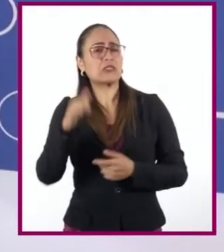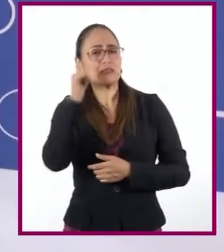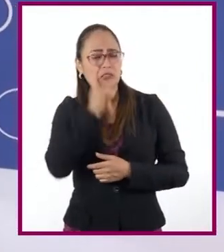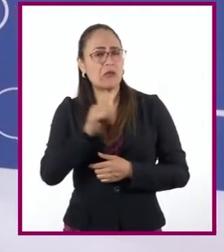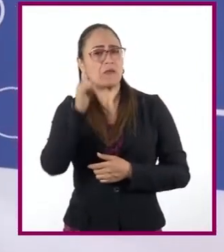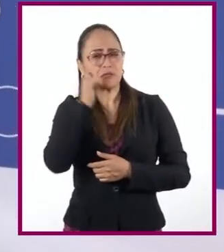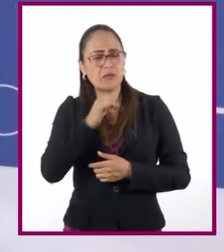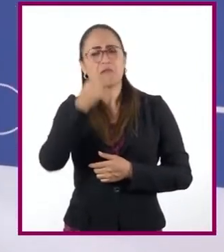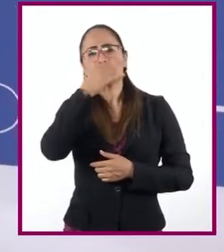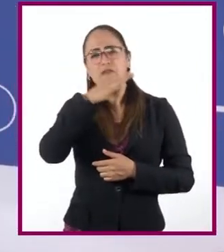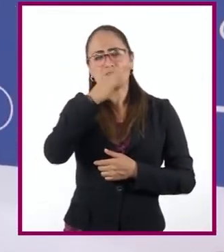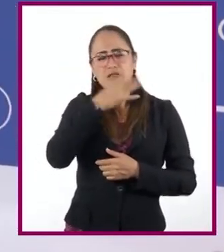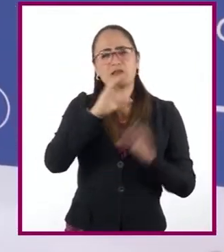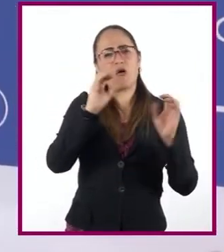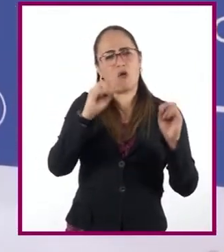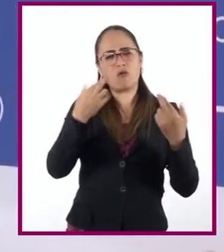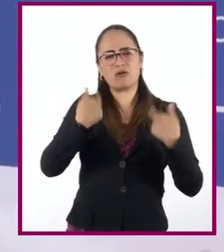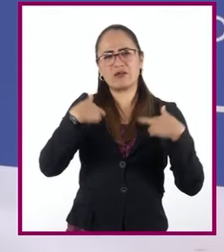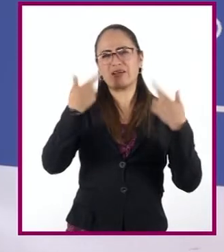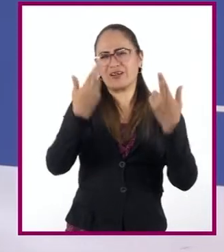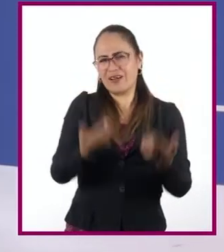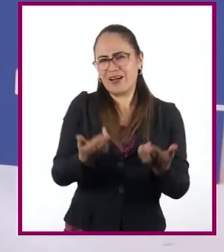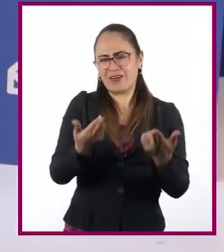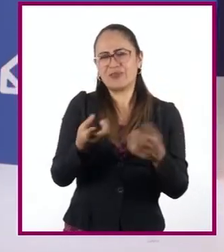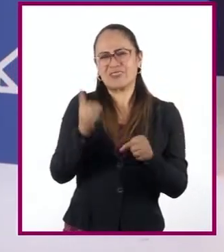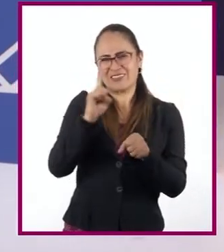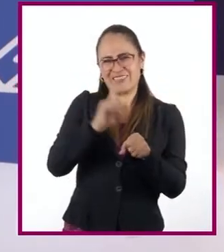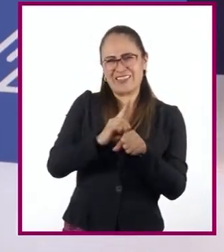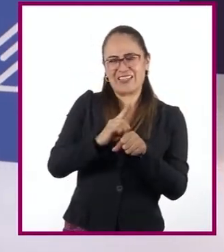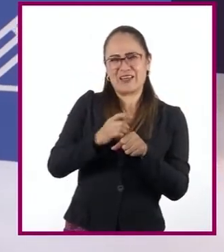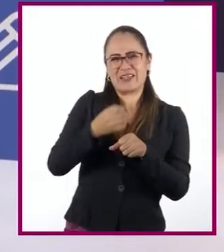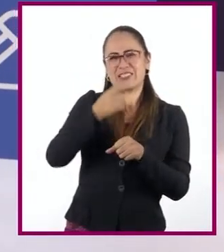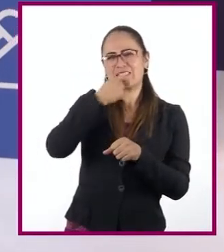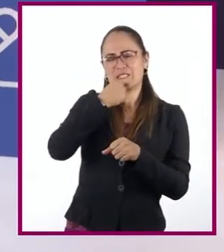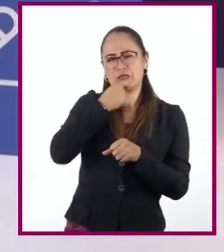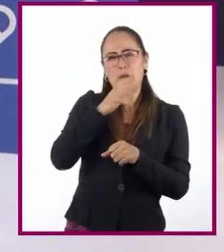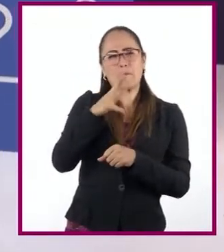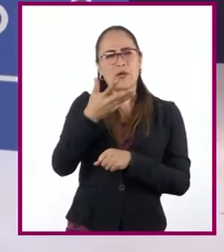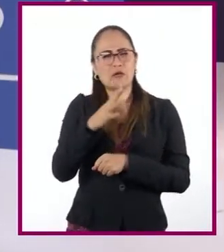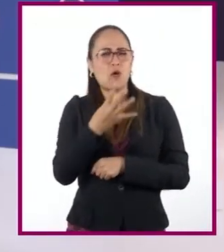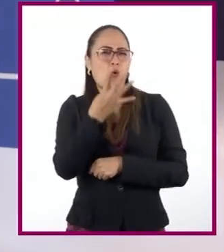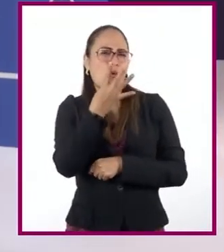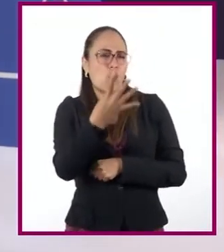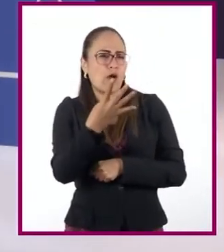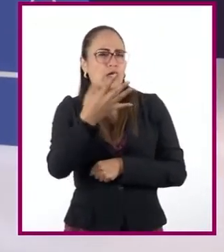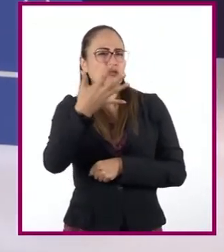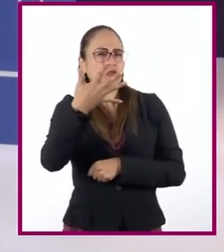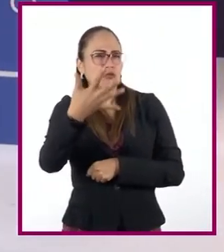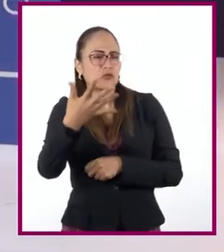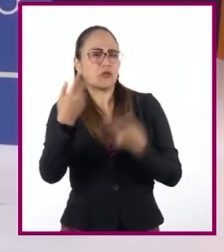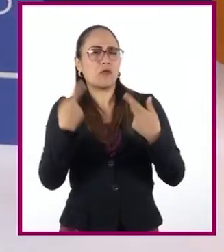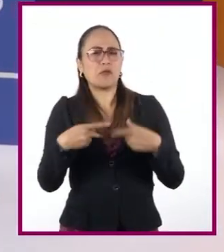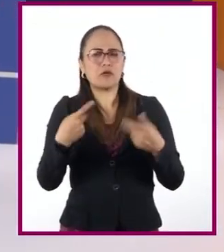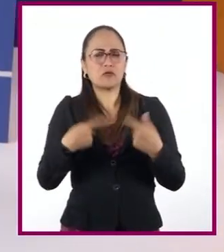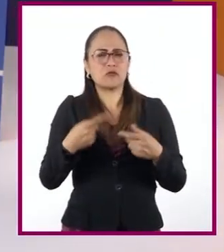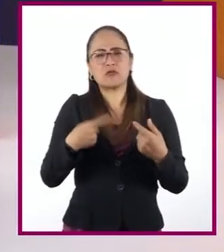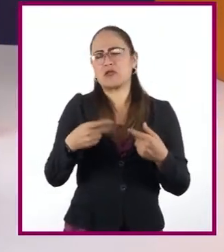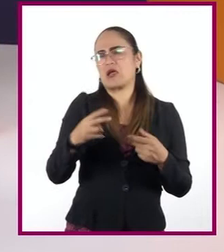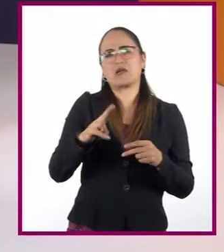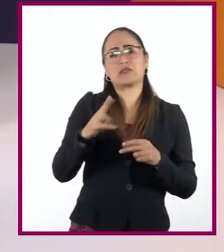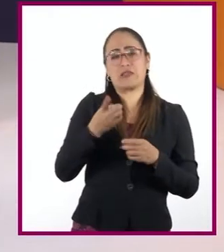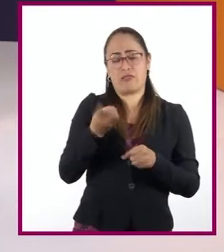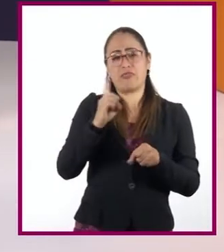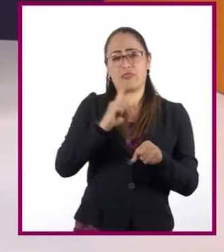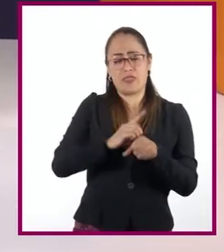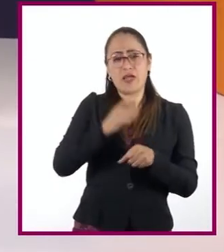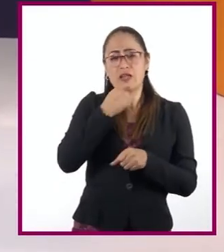da regalos en el Día del Niño, y que alrededor de 4 o 5 personas nunca festejan ni dan regalos con motivo del Día